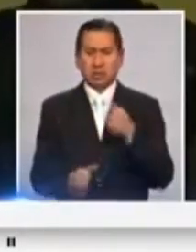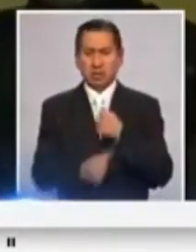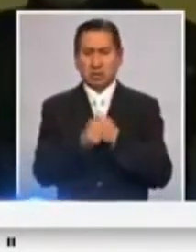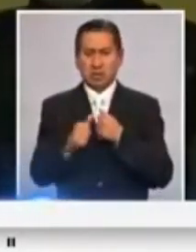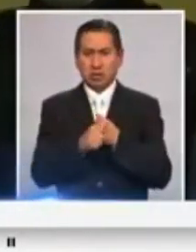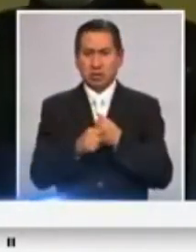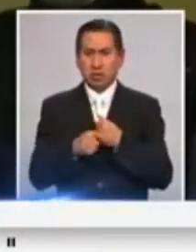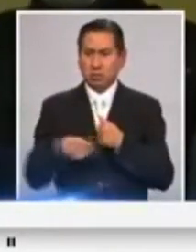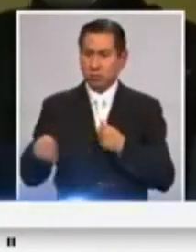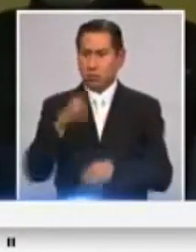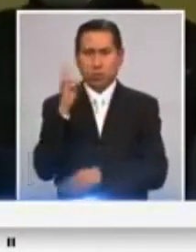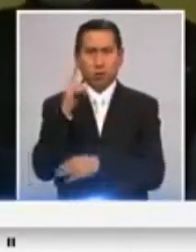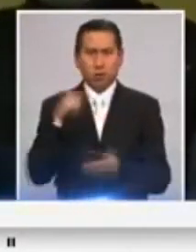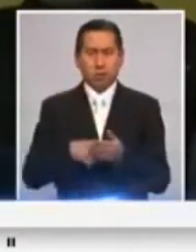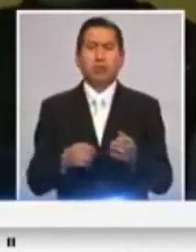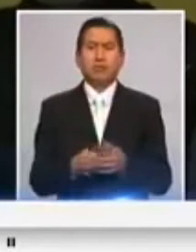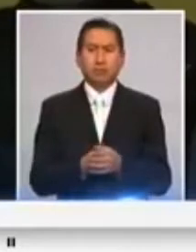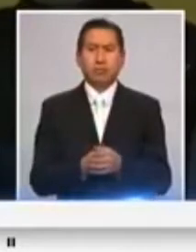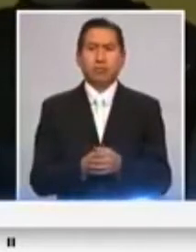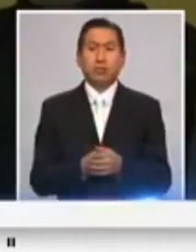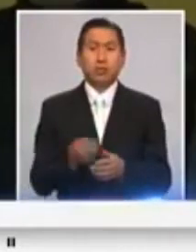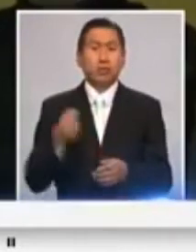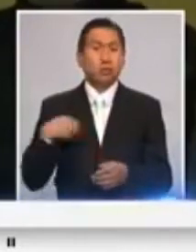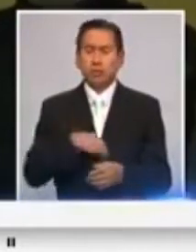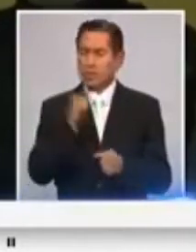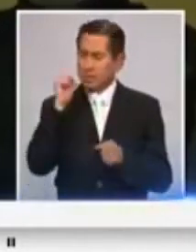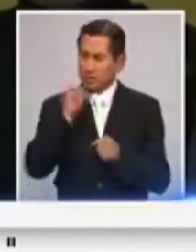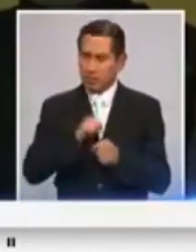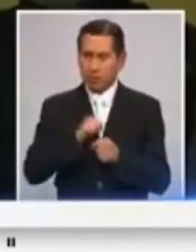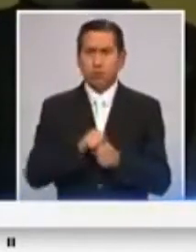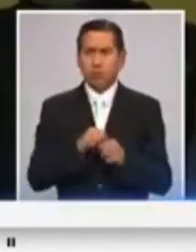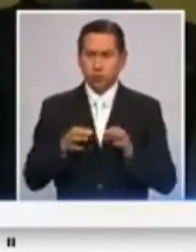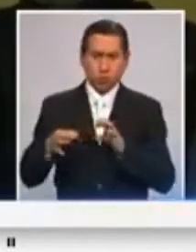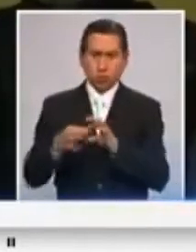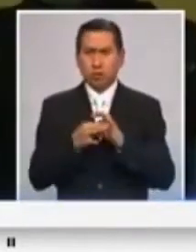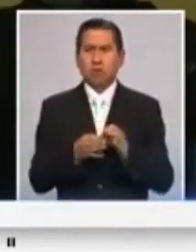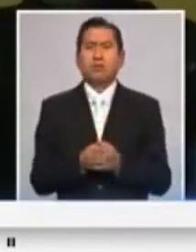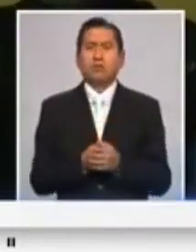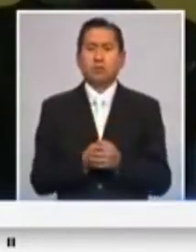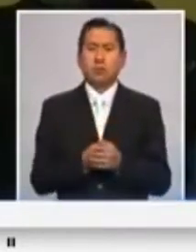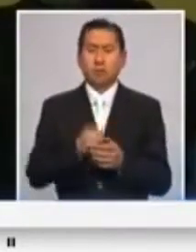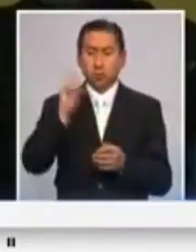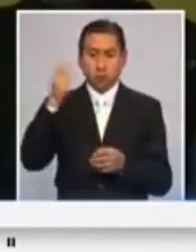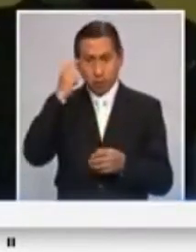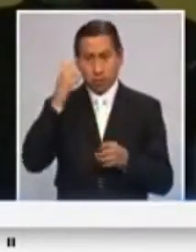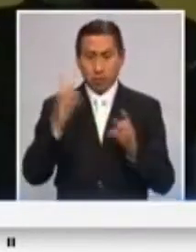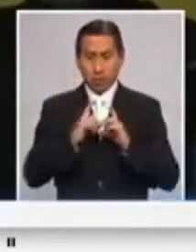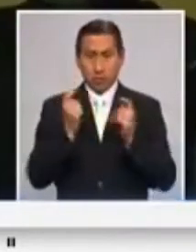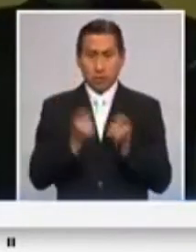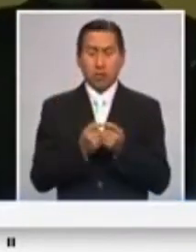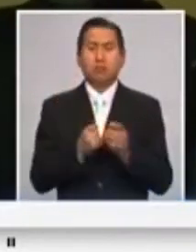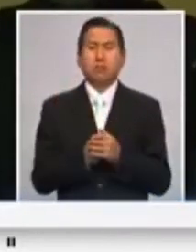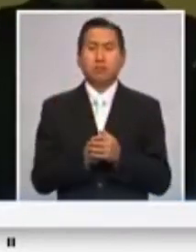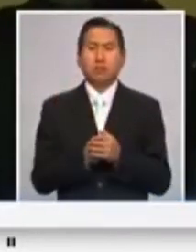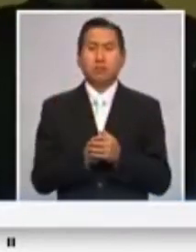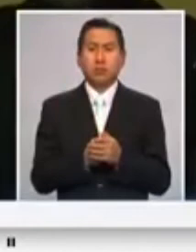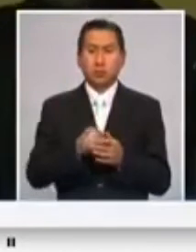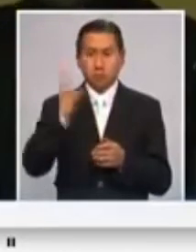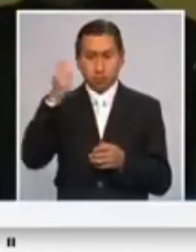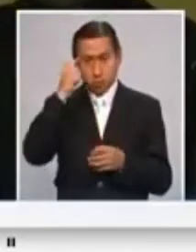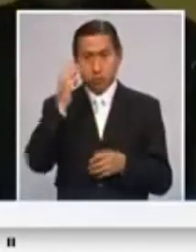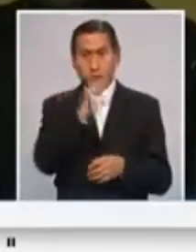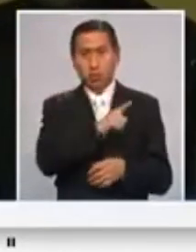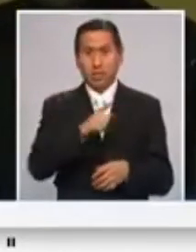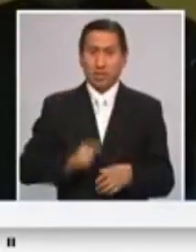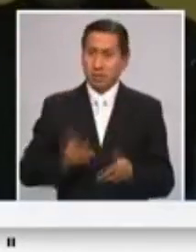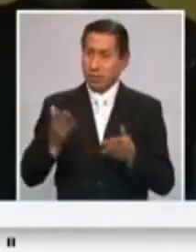con el país. Estamos trabajando unidos, gobierno departamental, gobierno